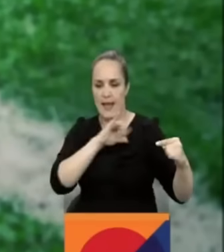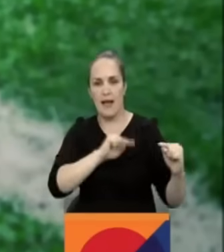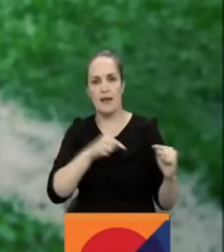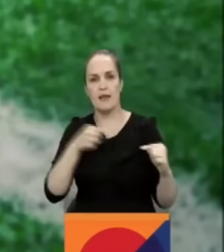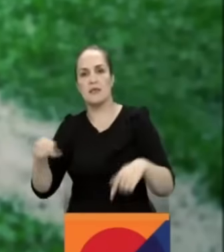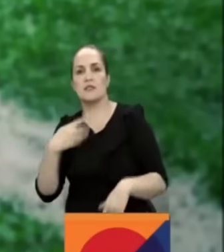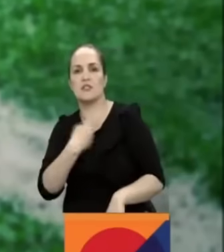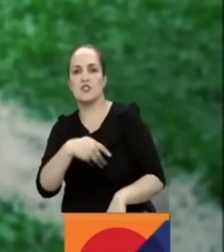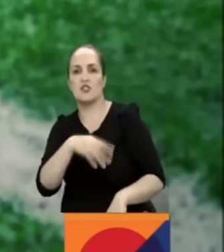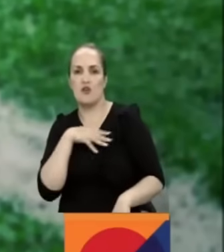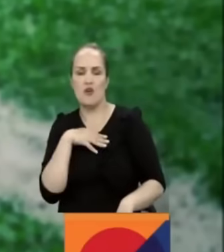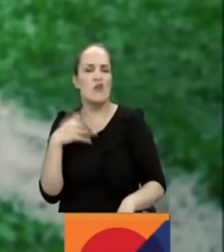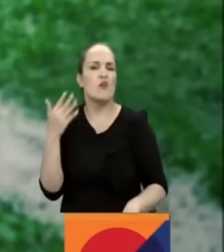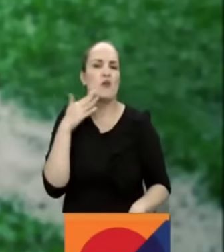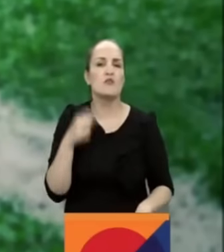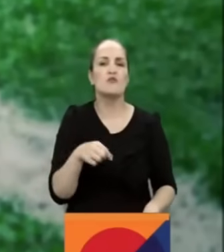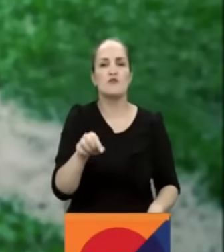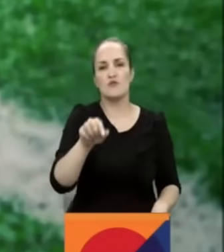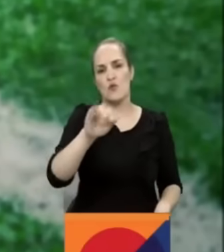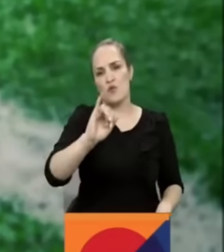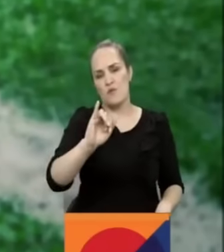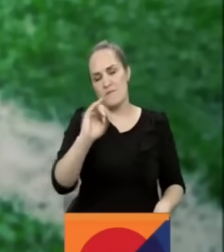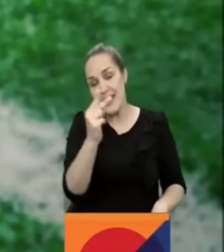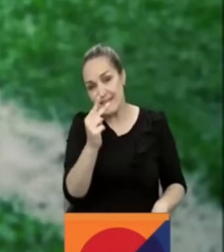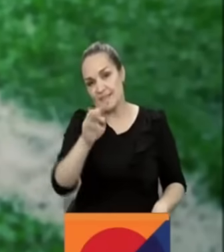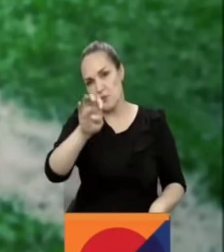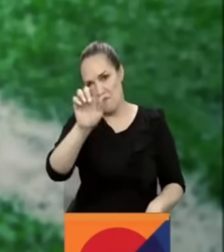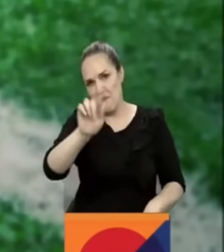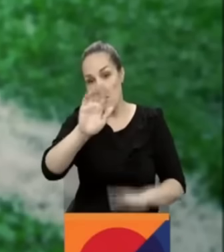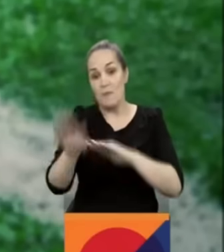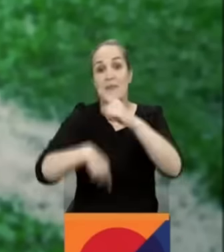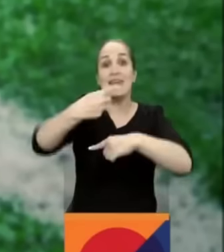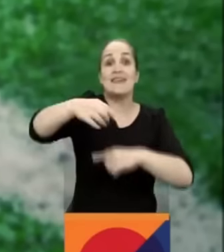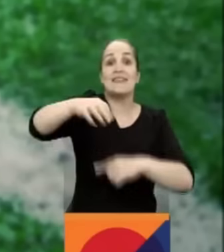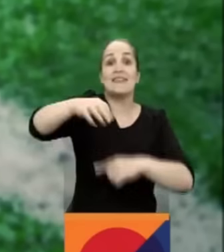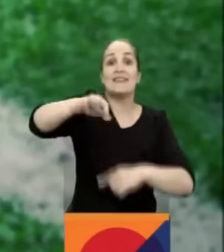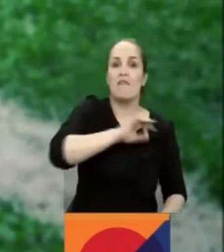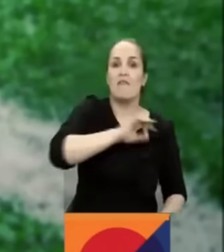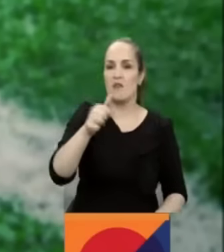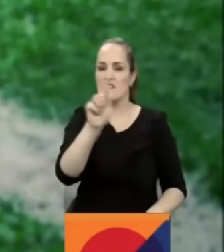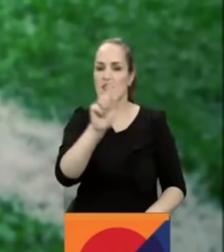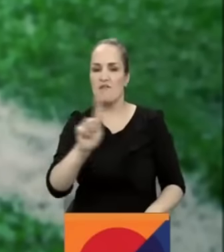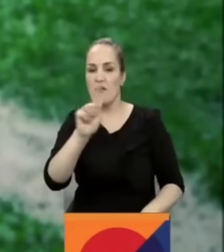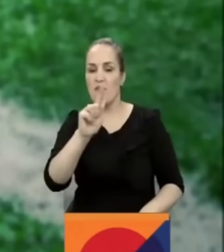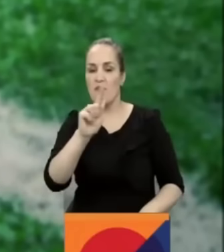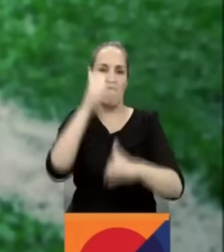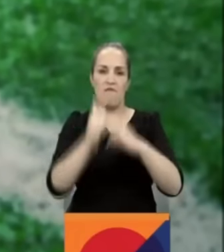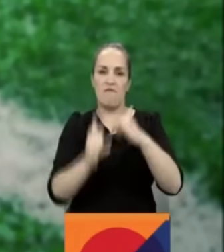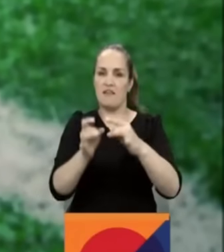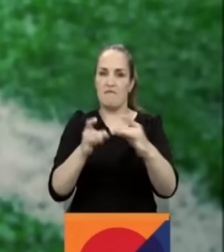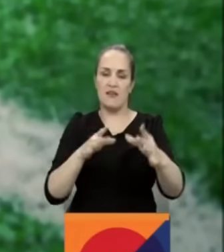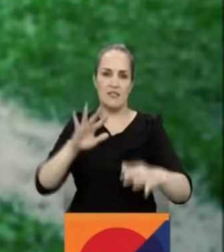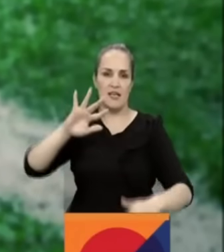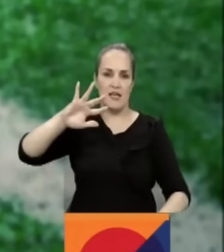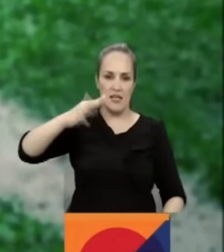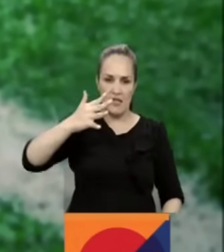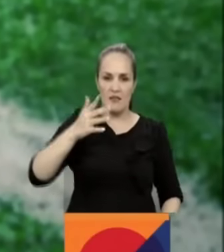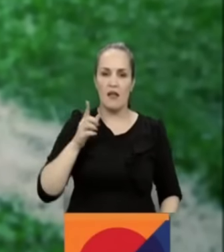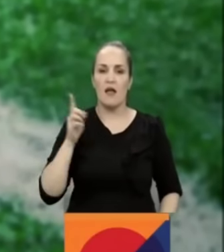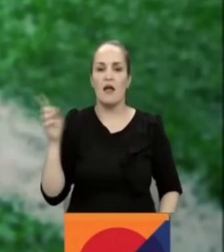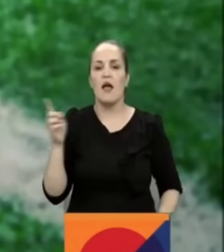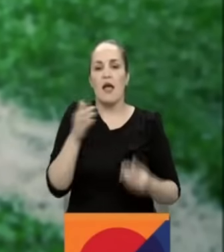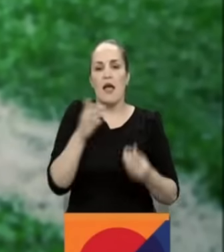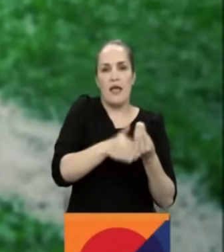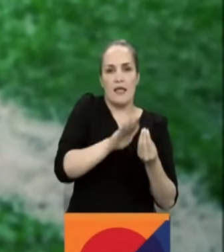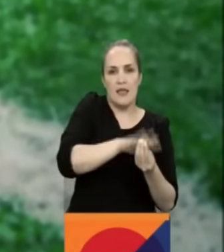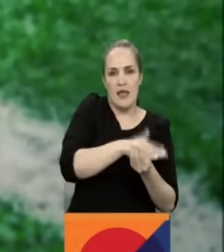Boyacá Chicó. Esto será el febrero 9, viernes, y el sábado 10 de febrero se va a terminar esta quinta jornada con los encuentros de